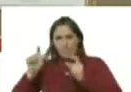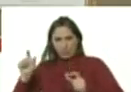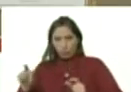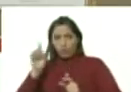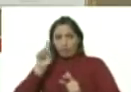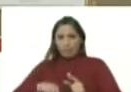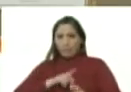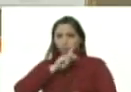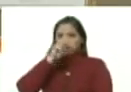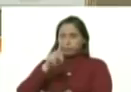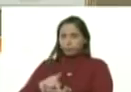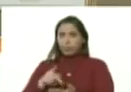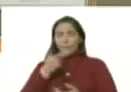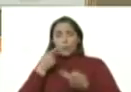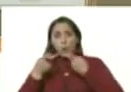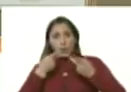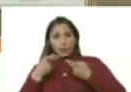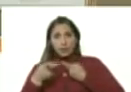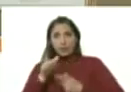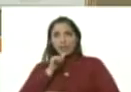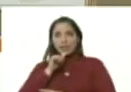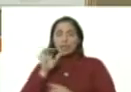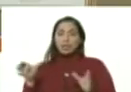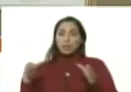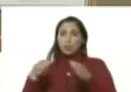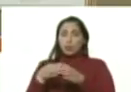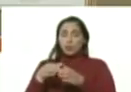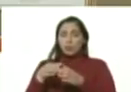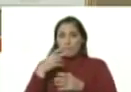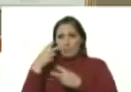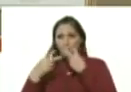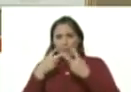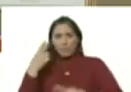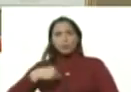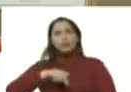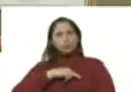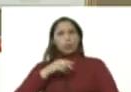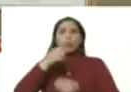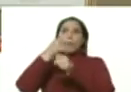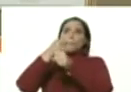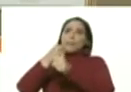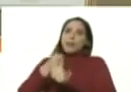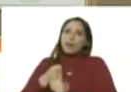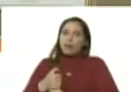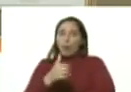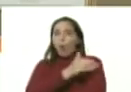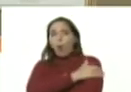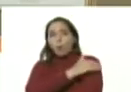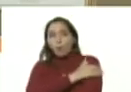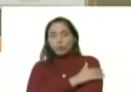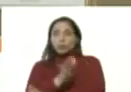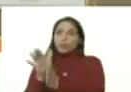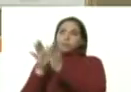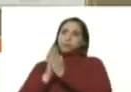las personalidades políticas con quienes nos reunimos en esta gira, bueno, que estamos a la espera de que la oposición